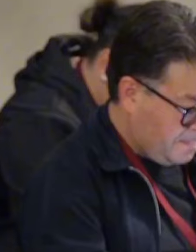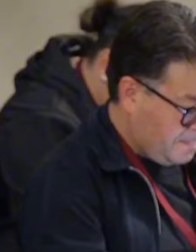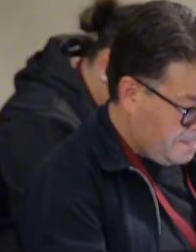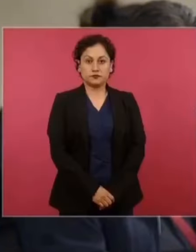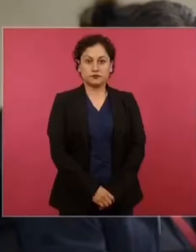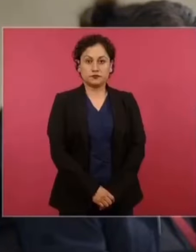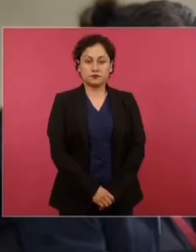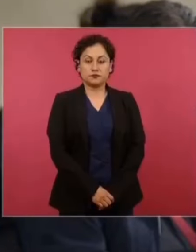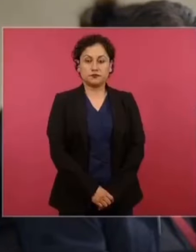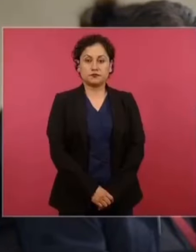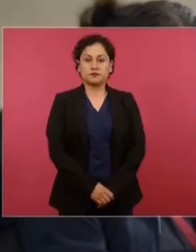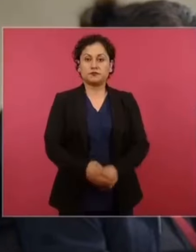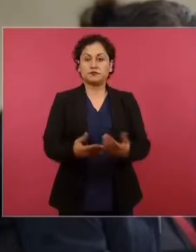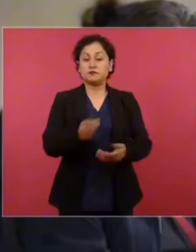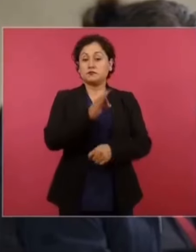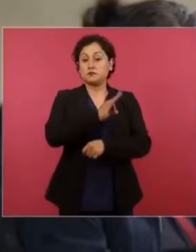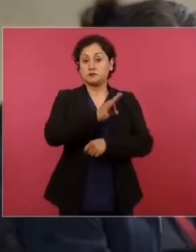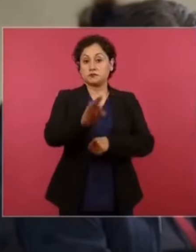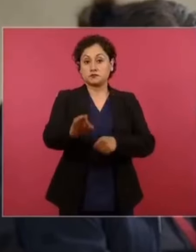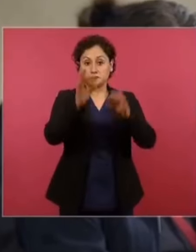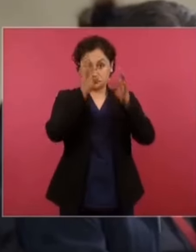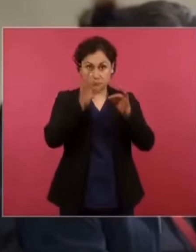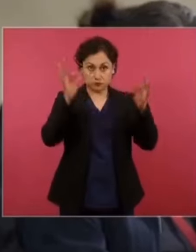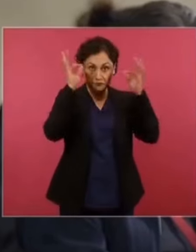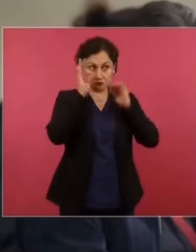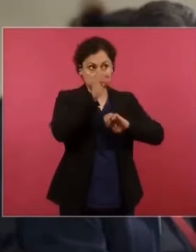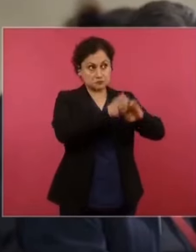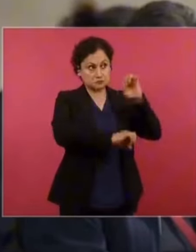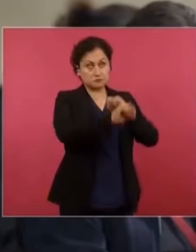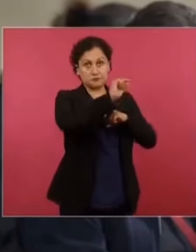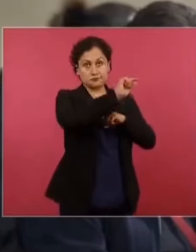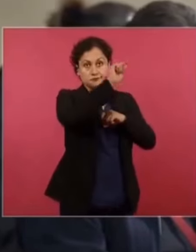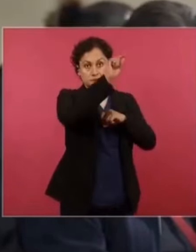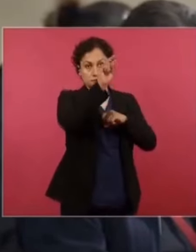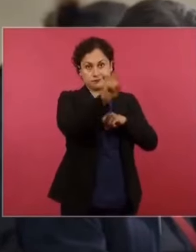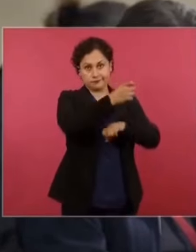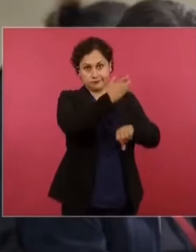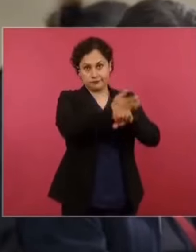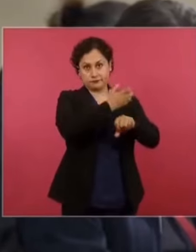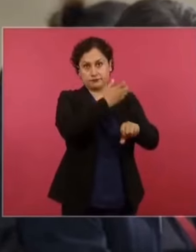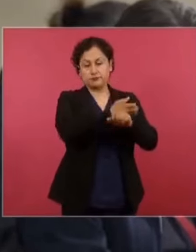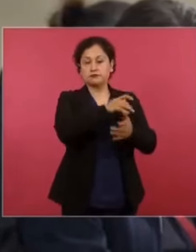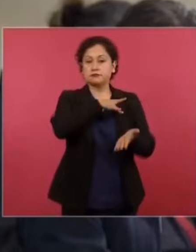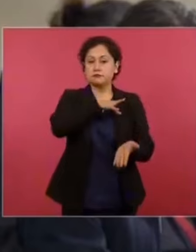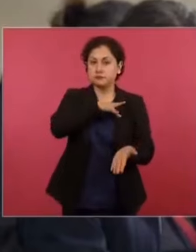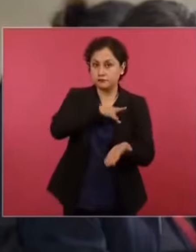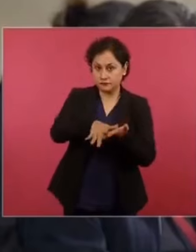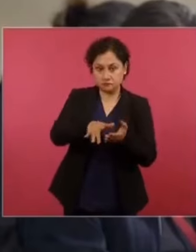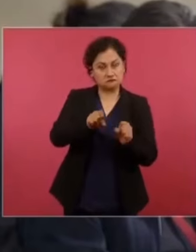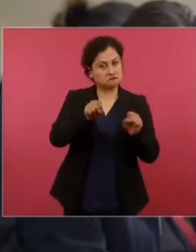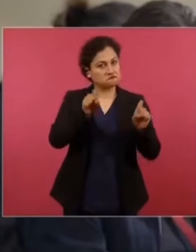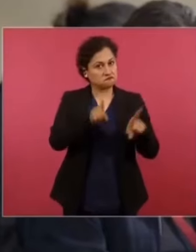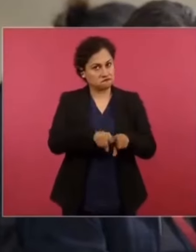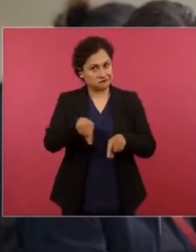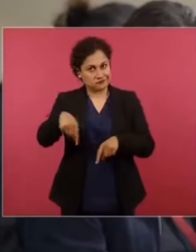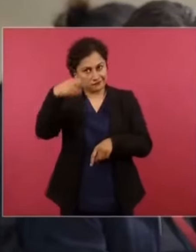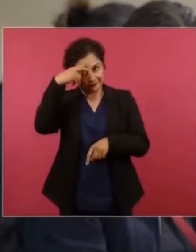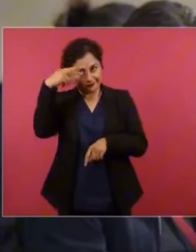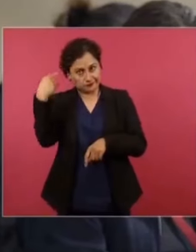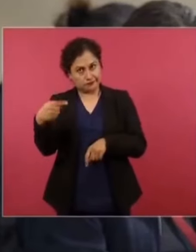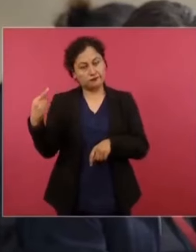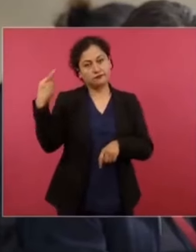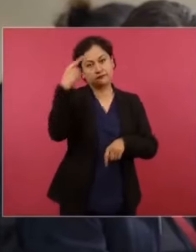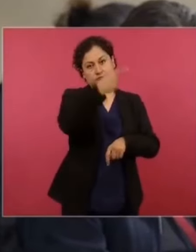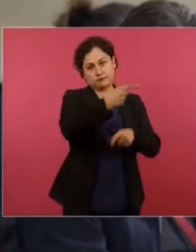de los consulados que reciban estos apoyos no hay que erogar mayor presupuesto porque este